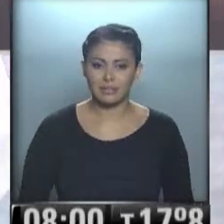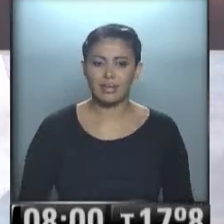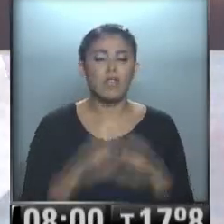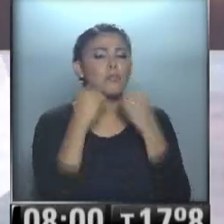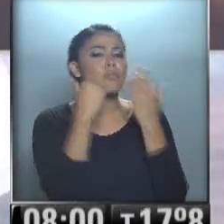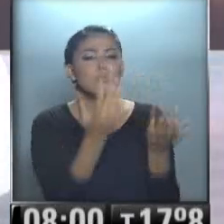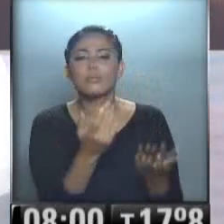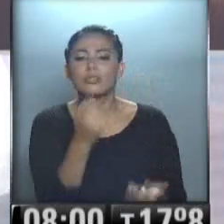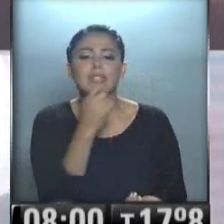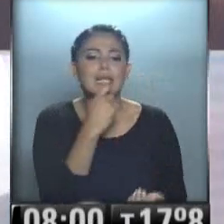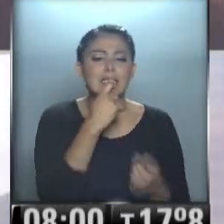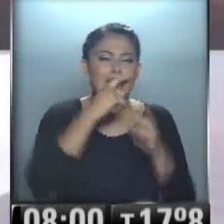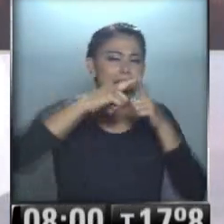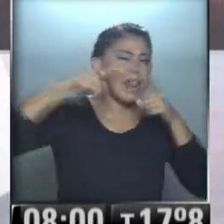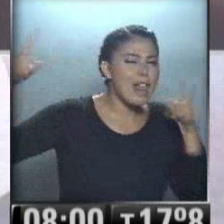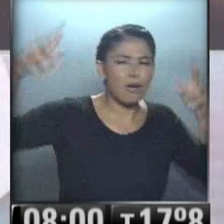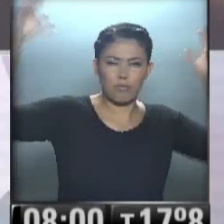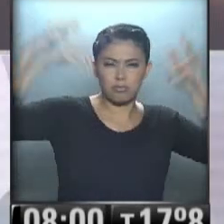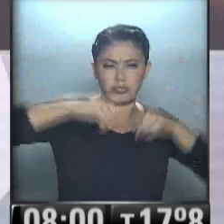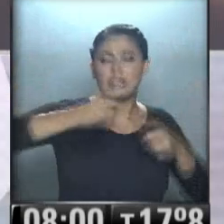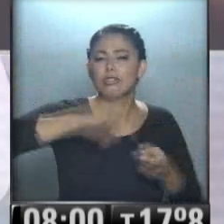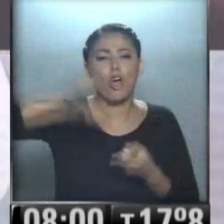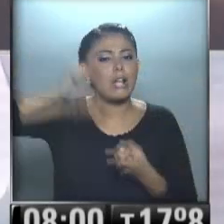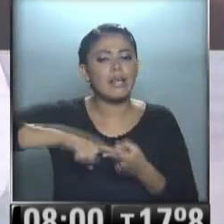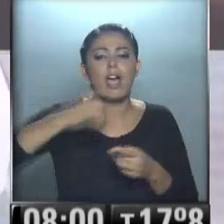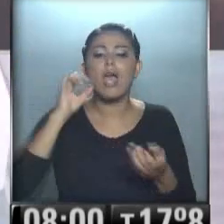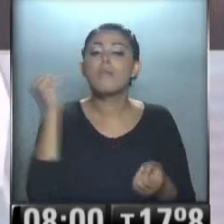si son largos o si son de todo el día, no. La